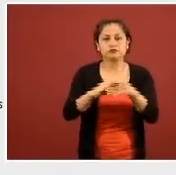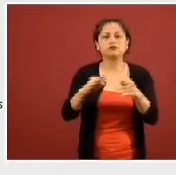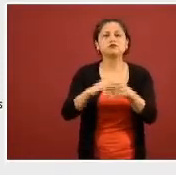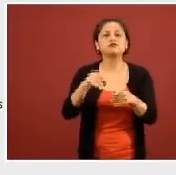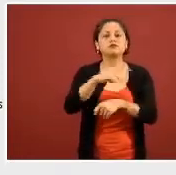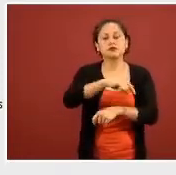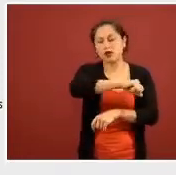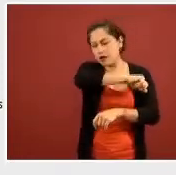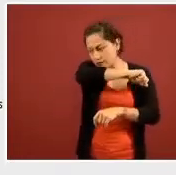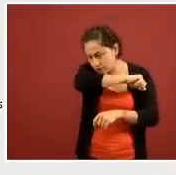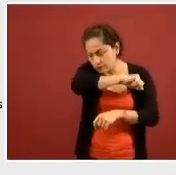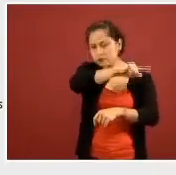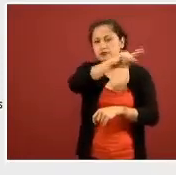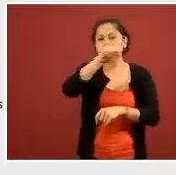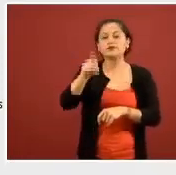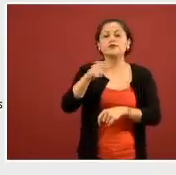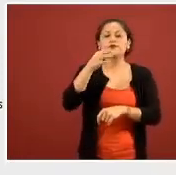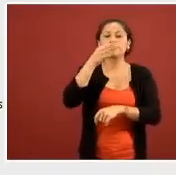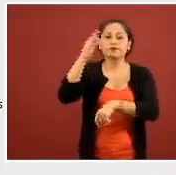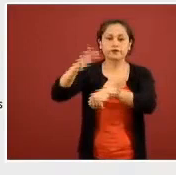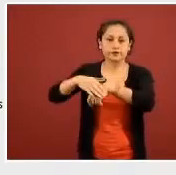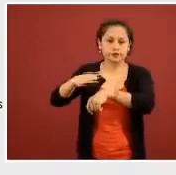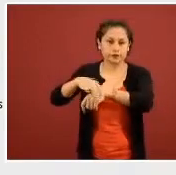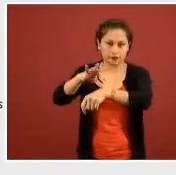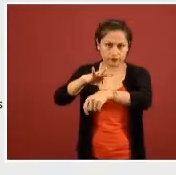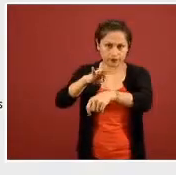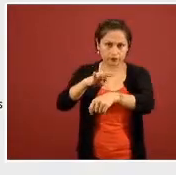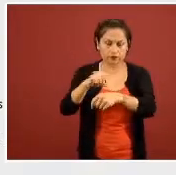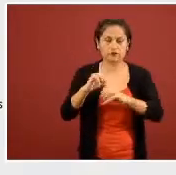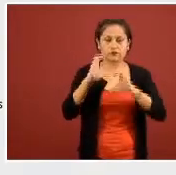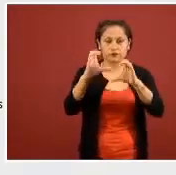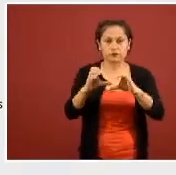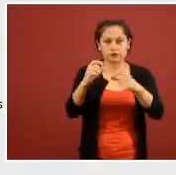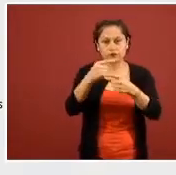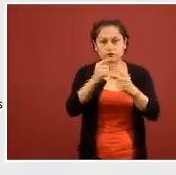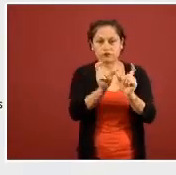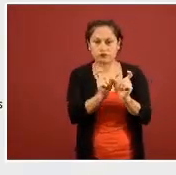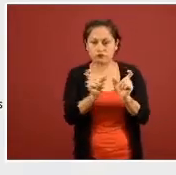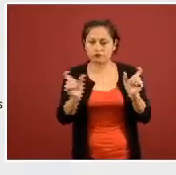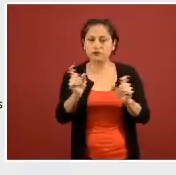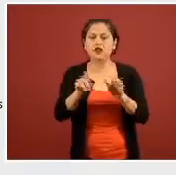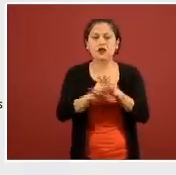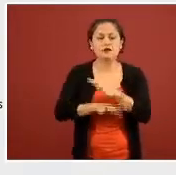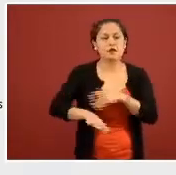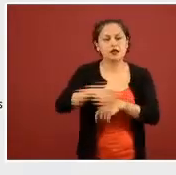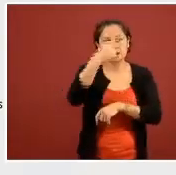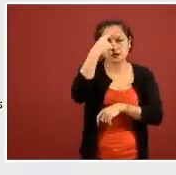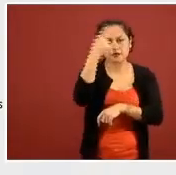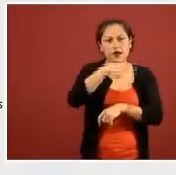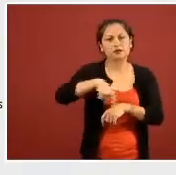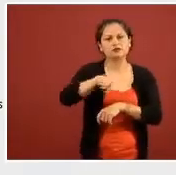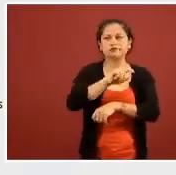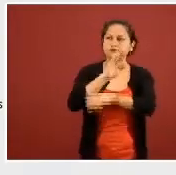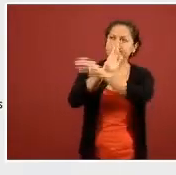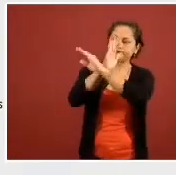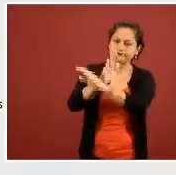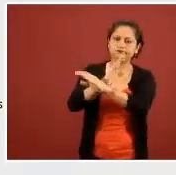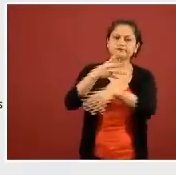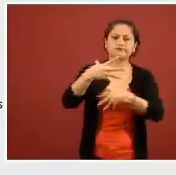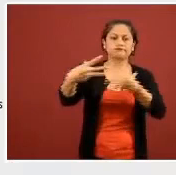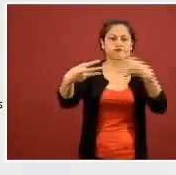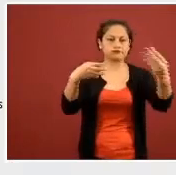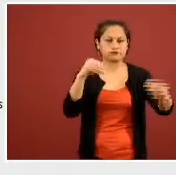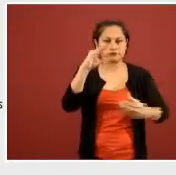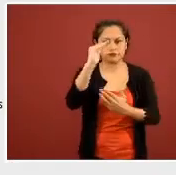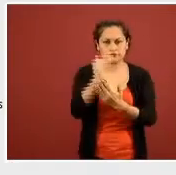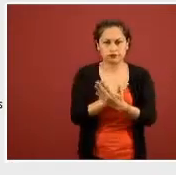parte interna del codo, no difundas noticias falsas. Las medidas básicas de prevención de esta y de muchas otras enfermedades